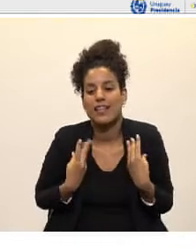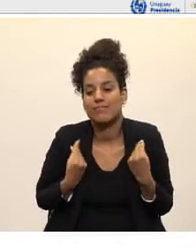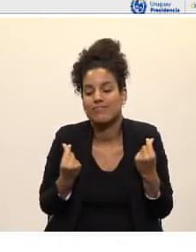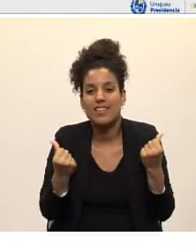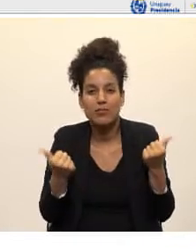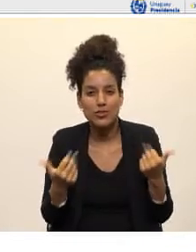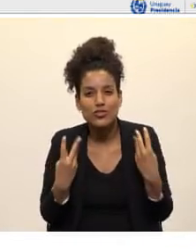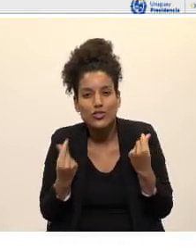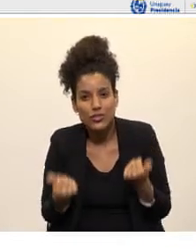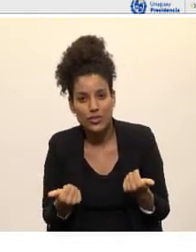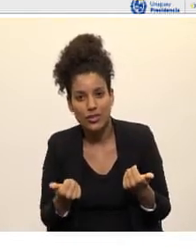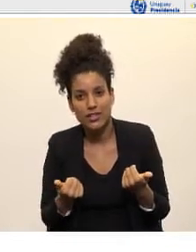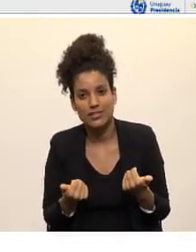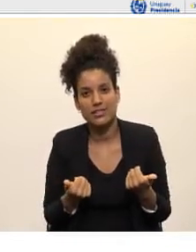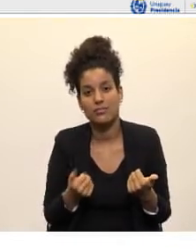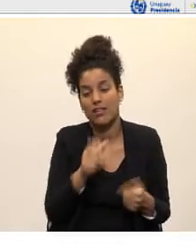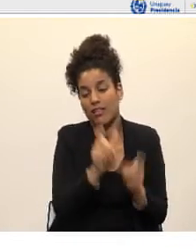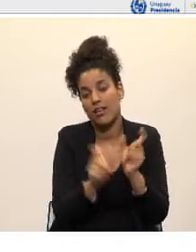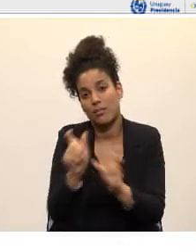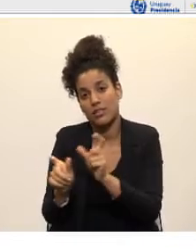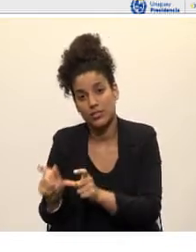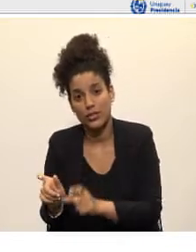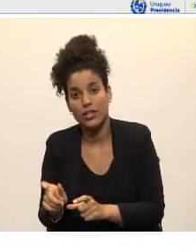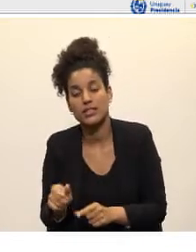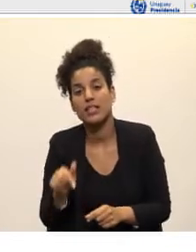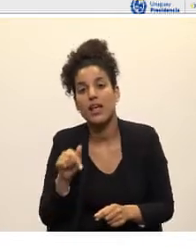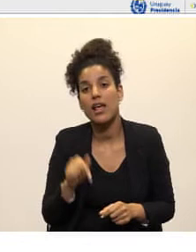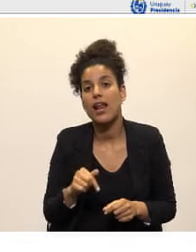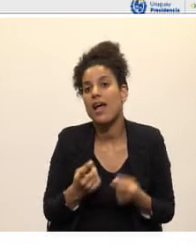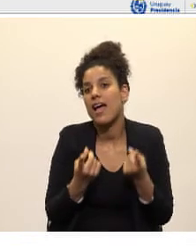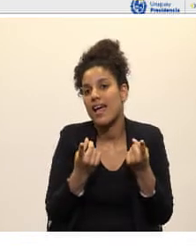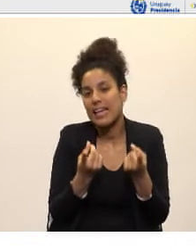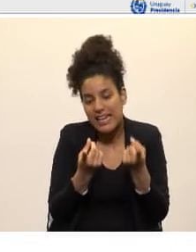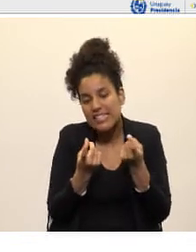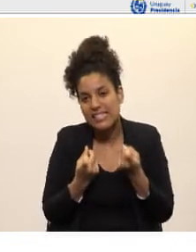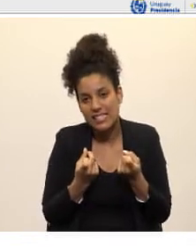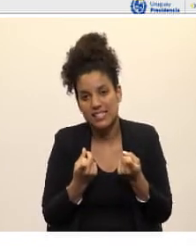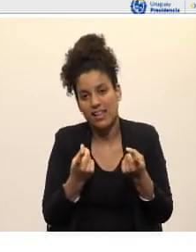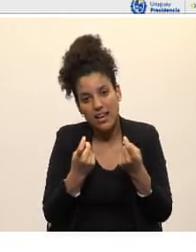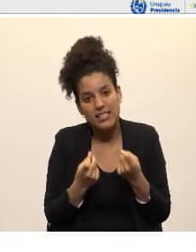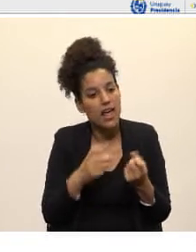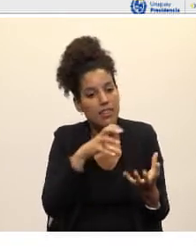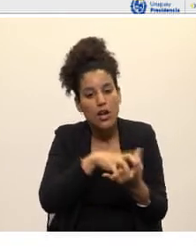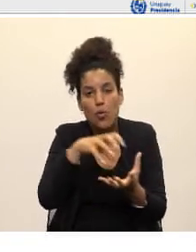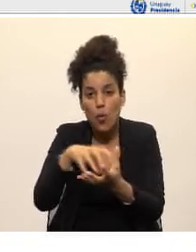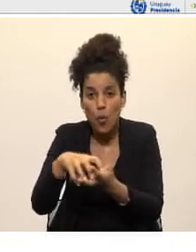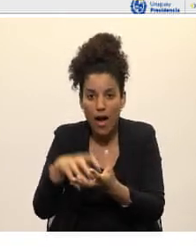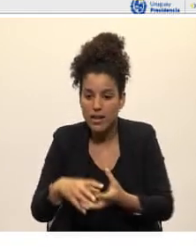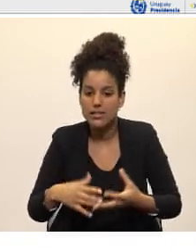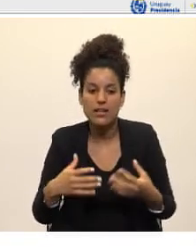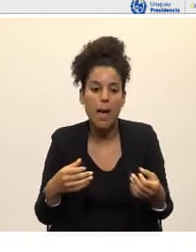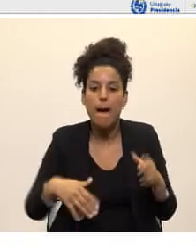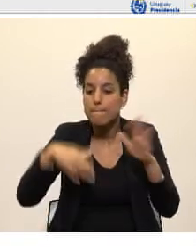que sin ningún lugar a dudas habla de instituciones, la necesidad, mejor dicho, de instituciones mucho más